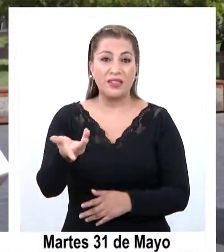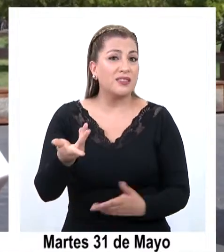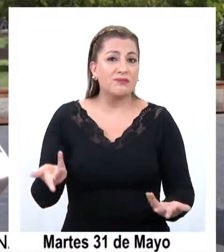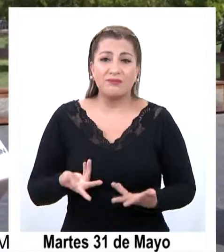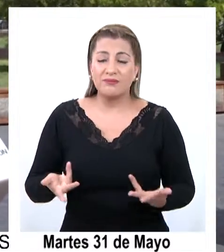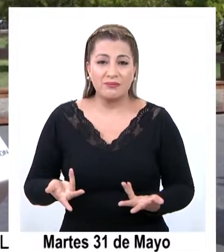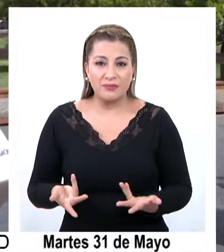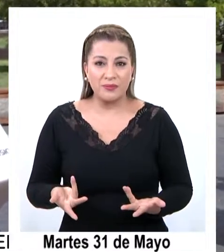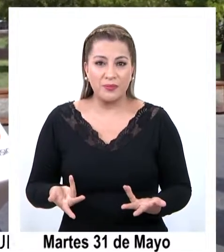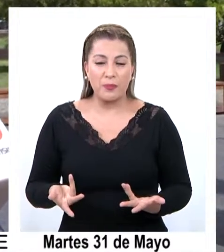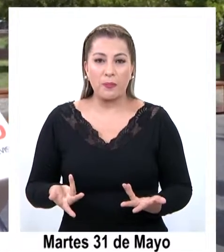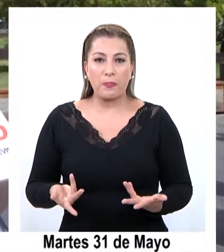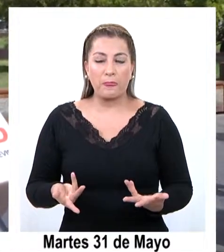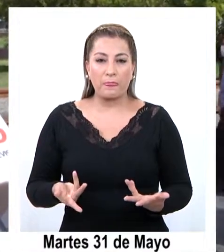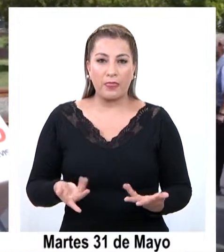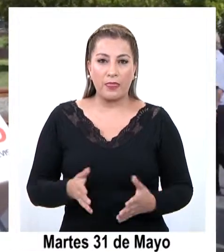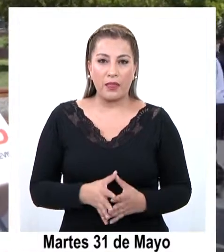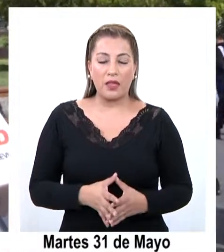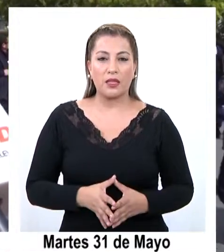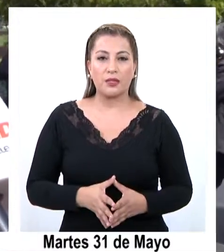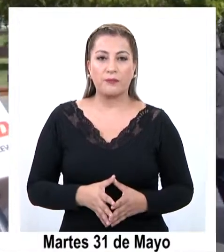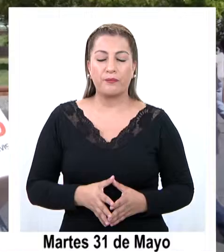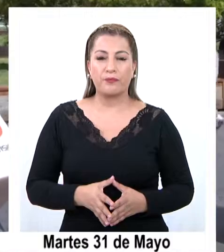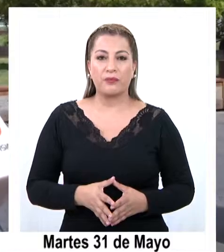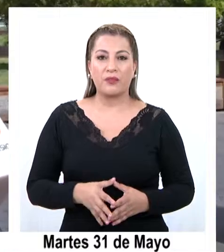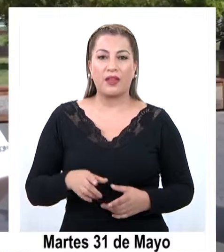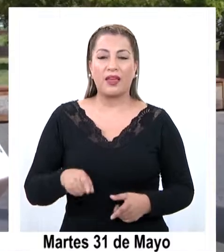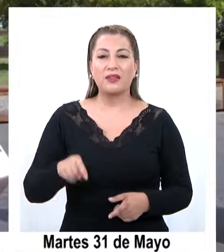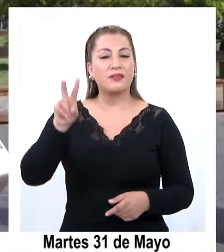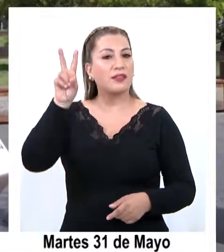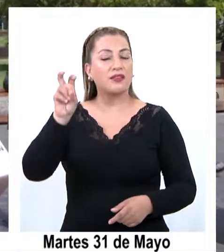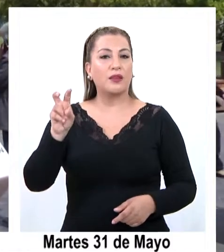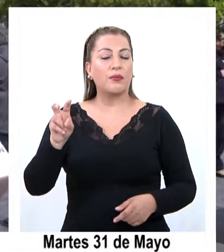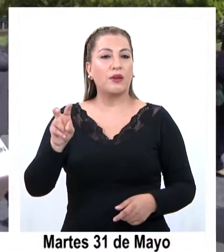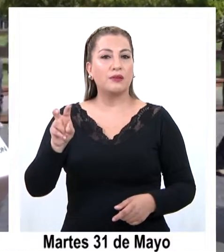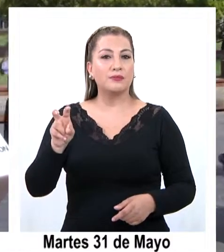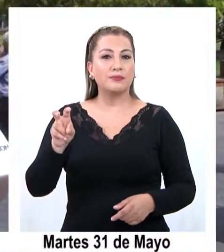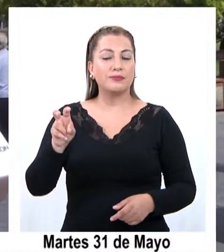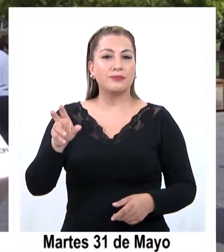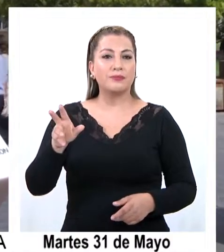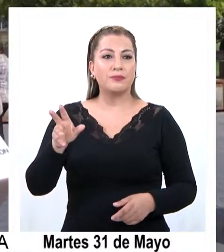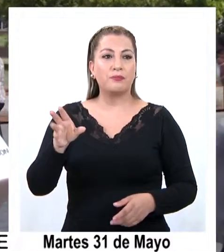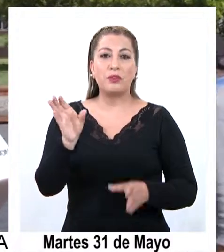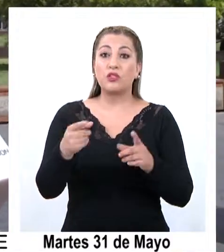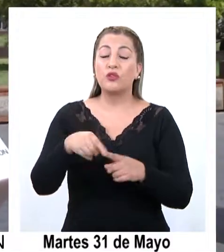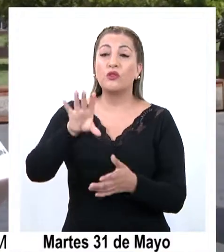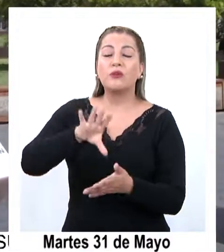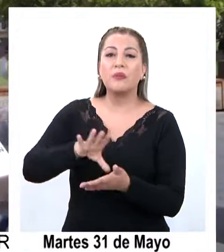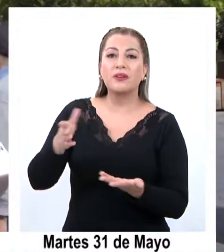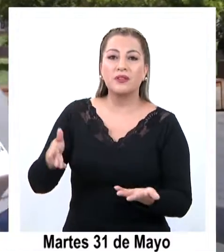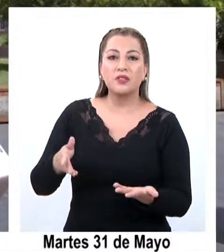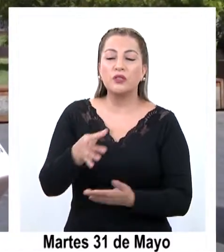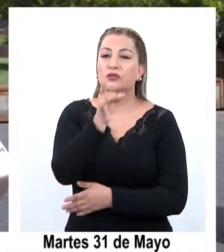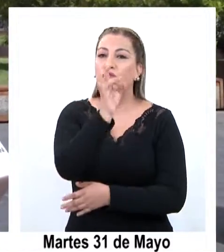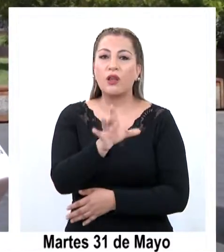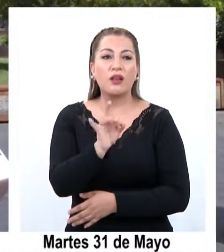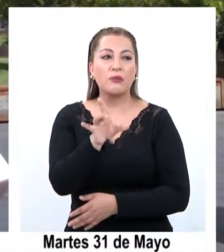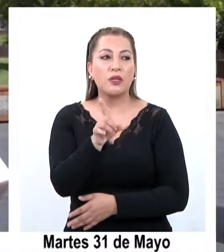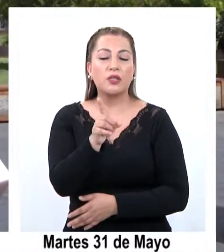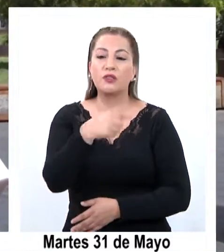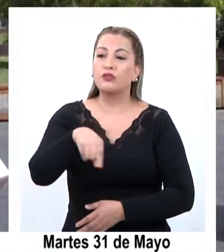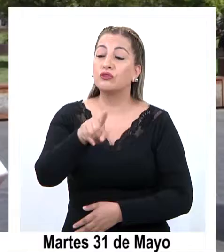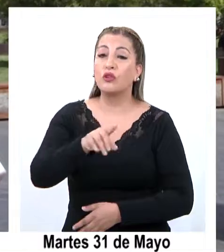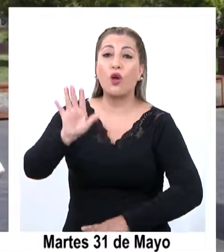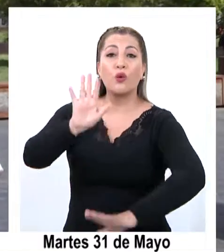ideología es de que esta lógica, cuando se habla del tema migratorio, es simplemente